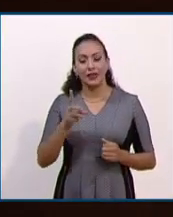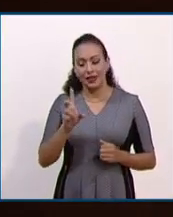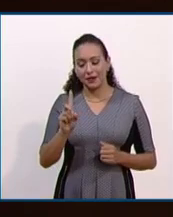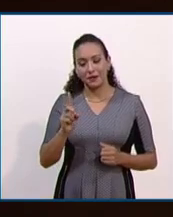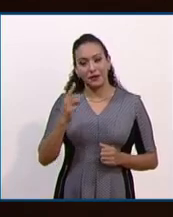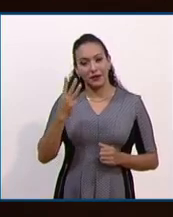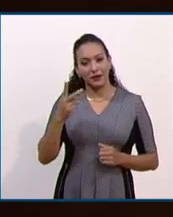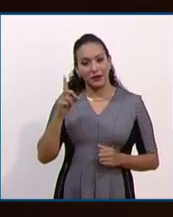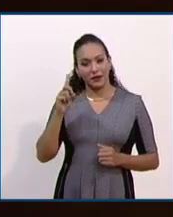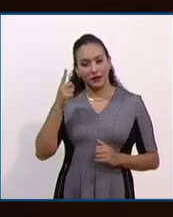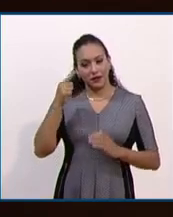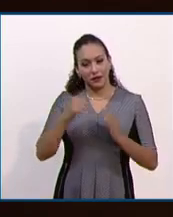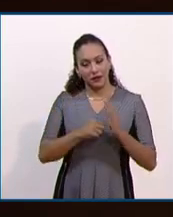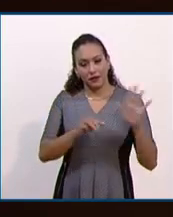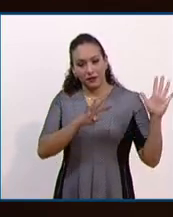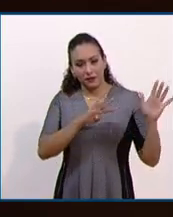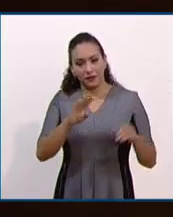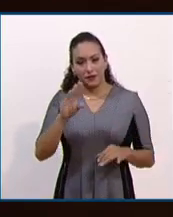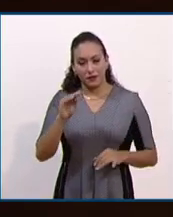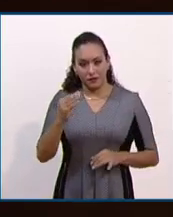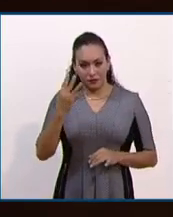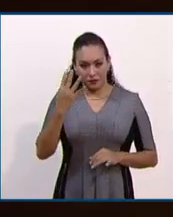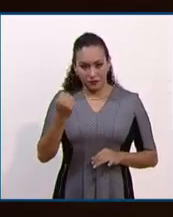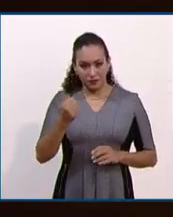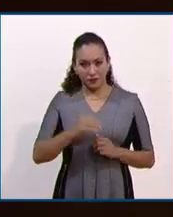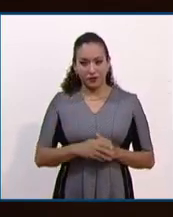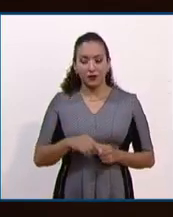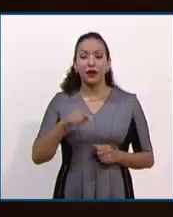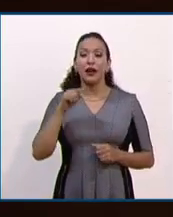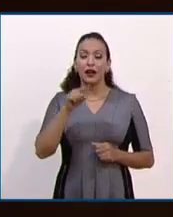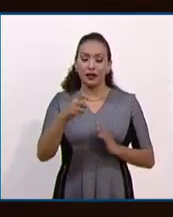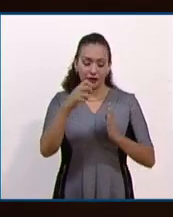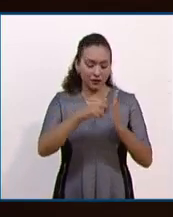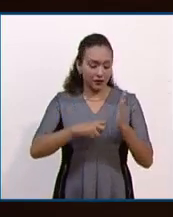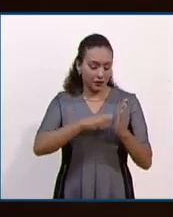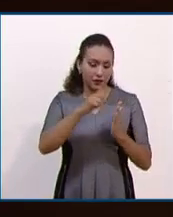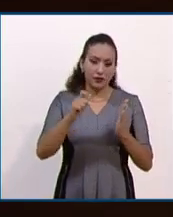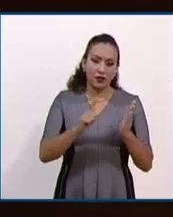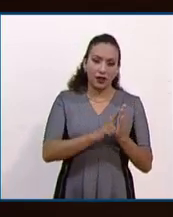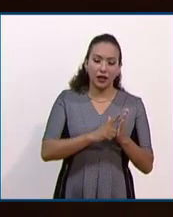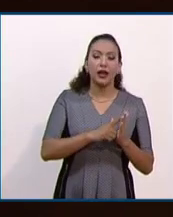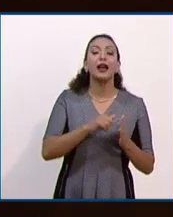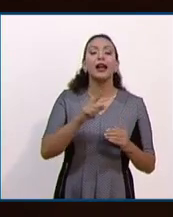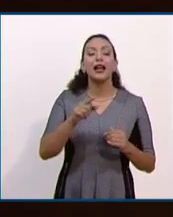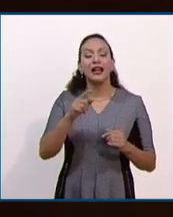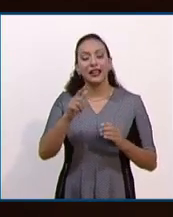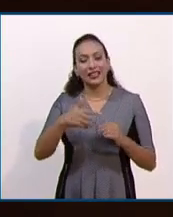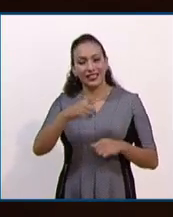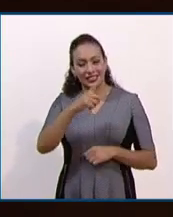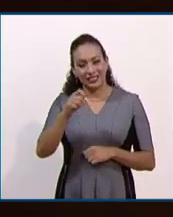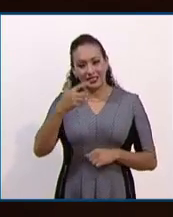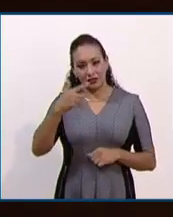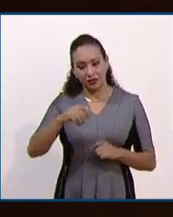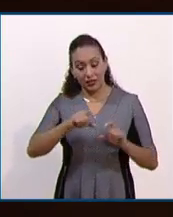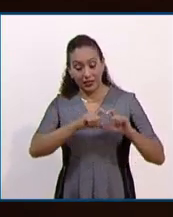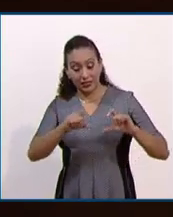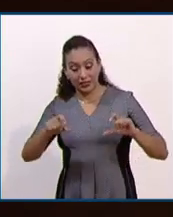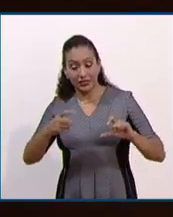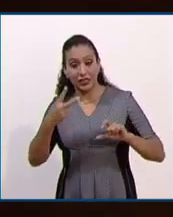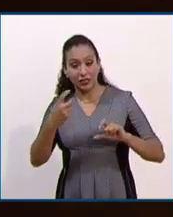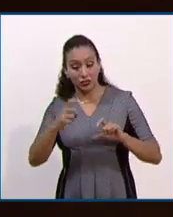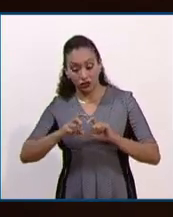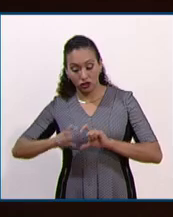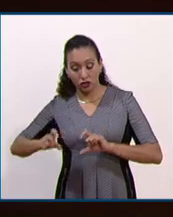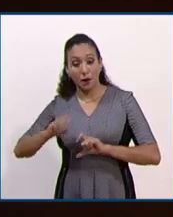diciembre de 1999, por el que se reformó el artículo 115, fracción segunda, inciso B de